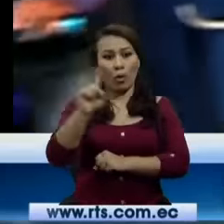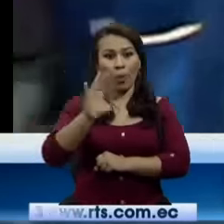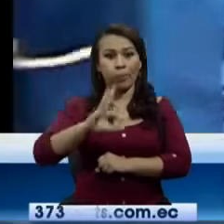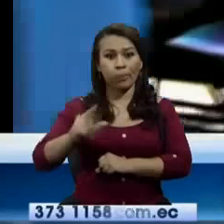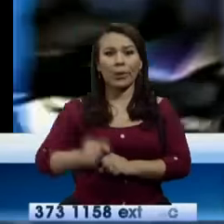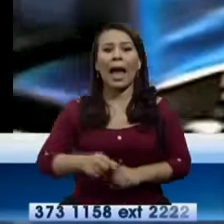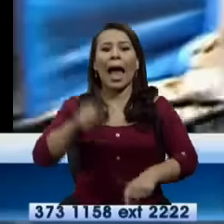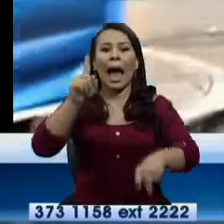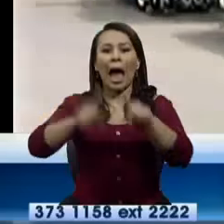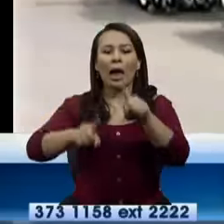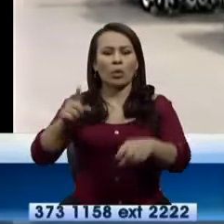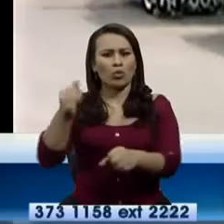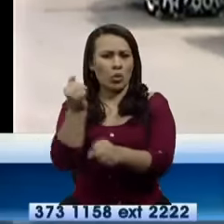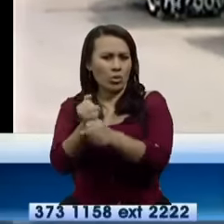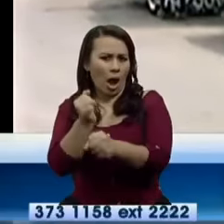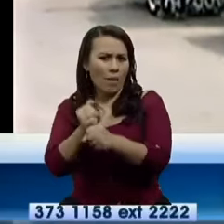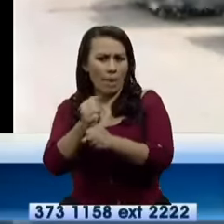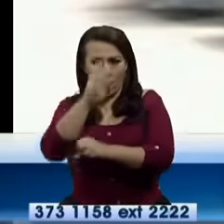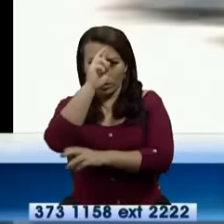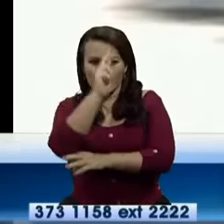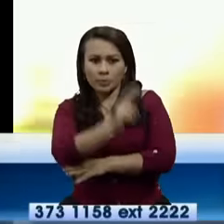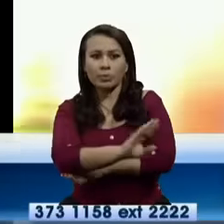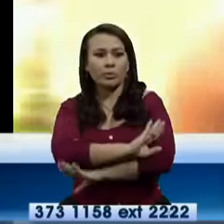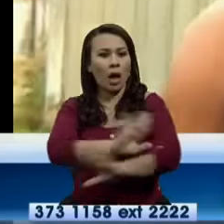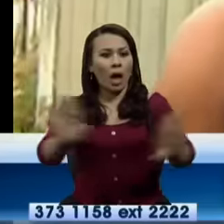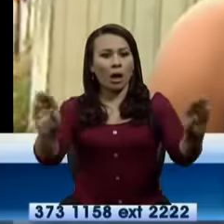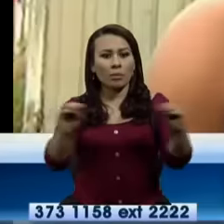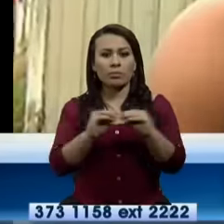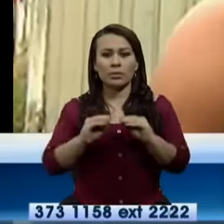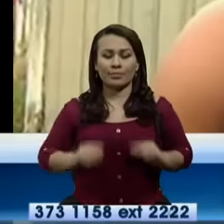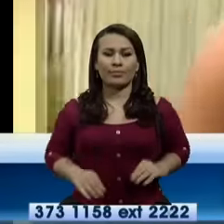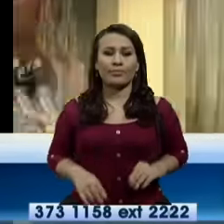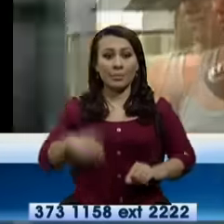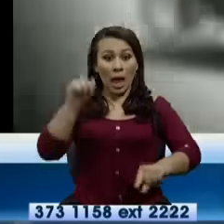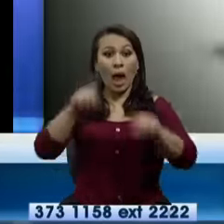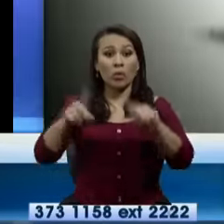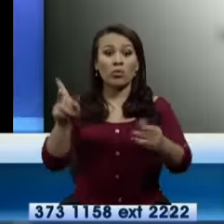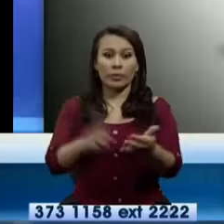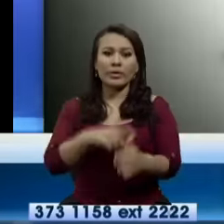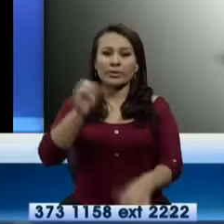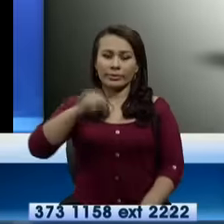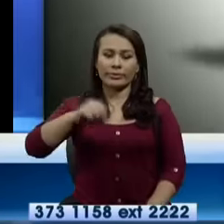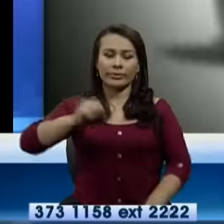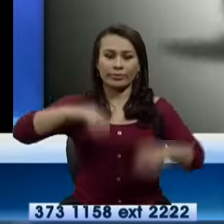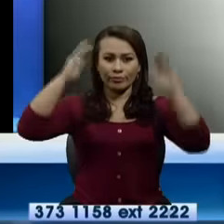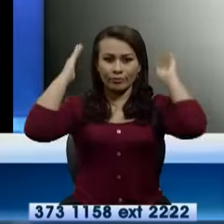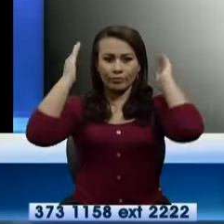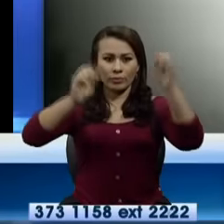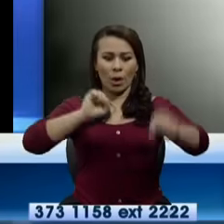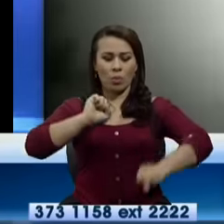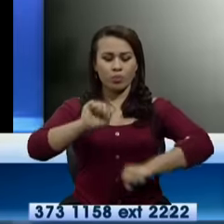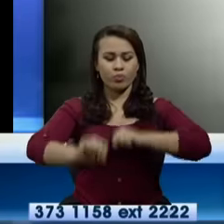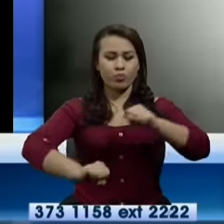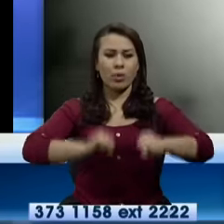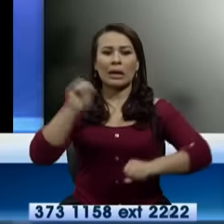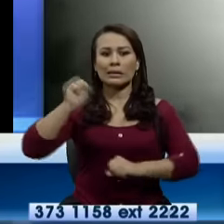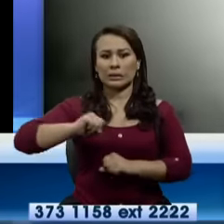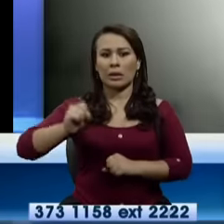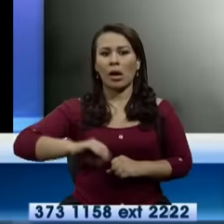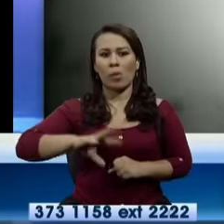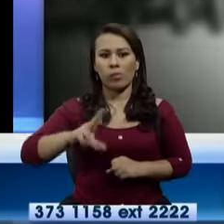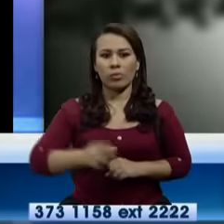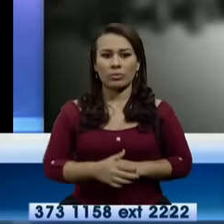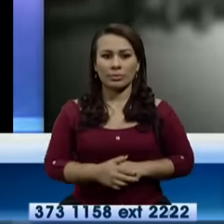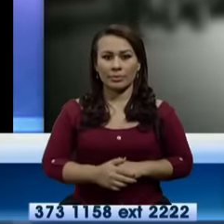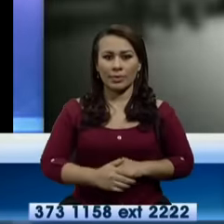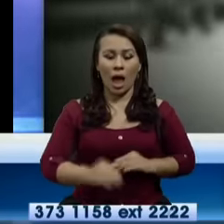la mayoría se dedica a trabajar honradamente a veces si andan Man ladrones pero ya pues la gente si le